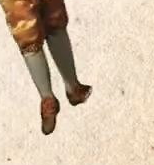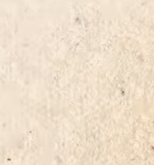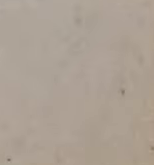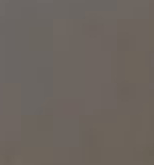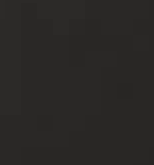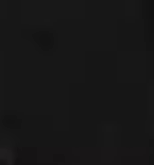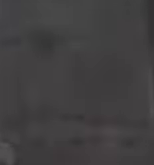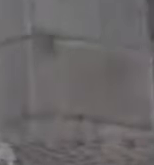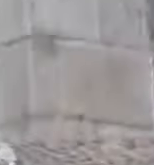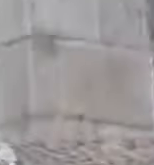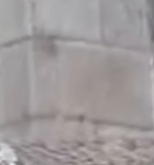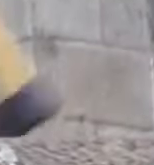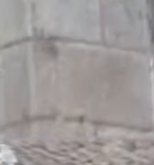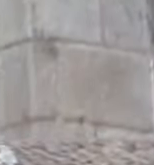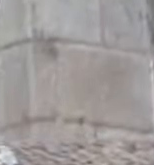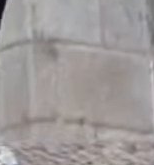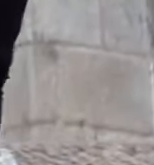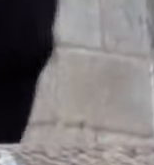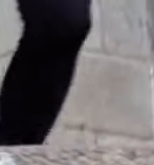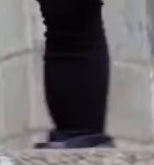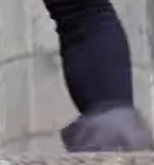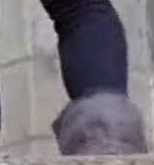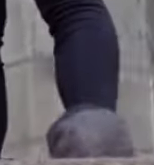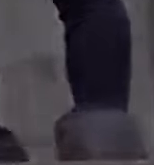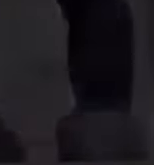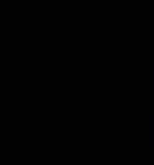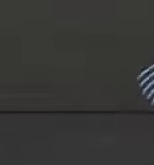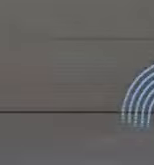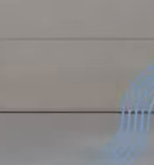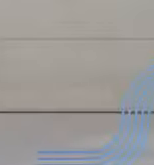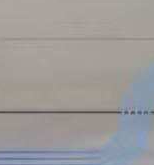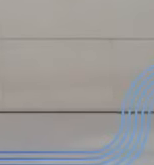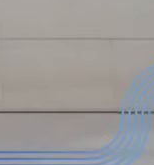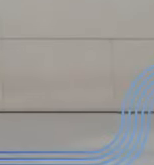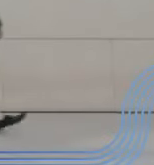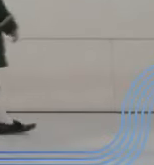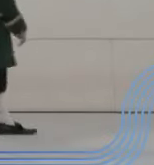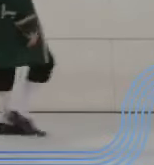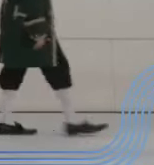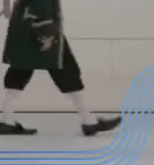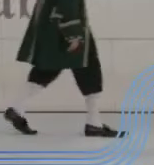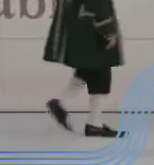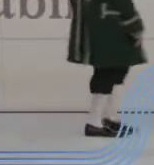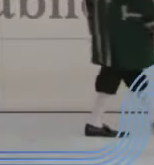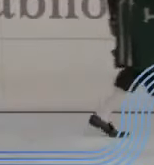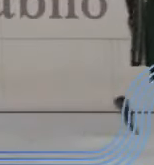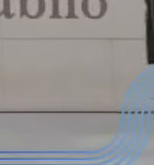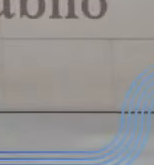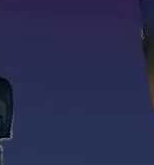y atrocidades de la sociedad. Series estelares, sábado, 21 horas.